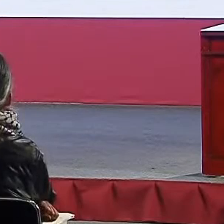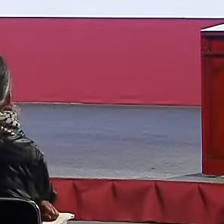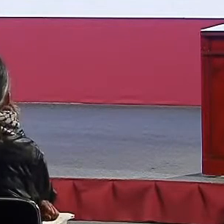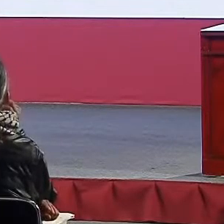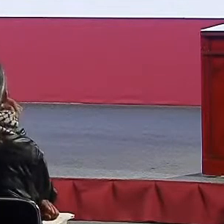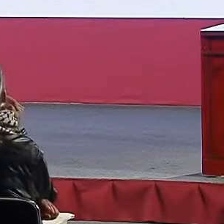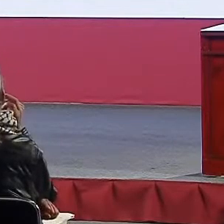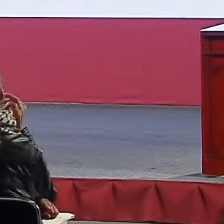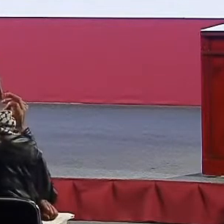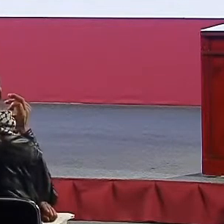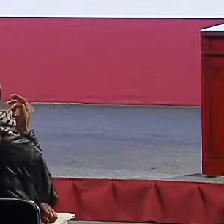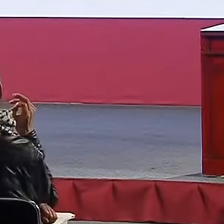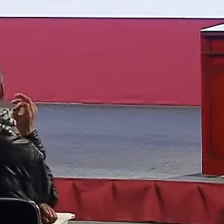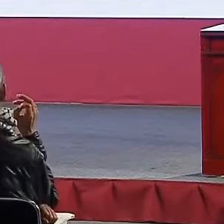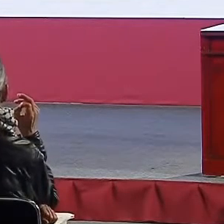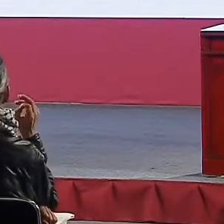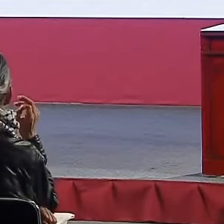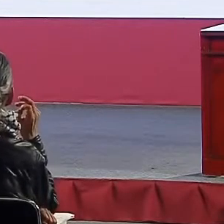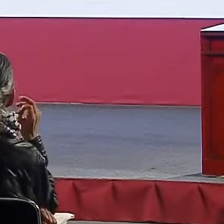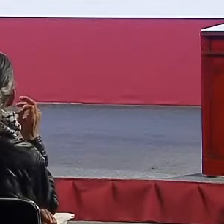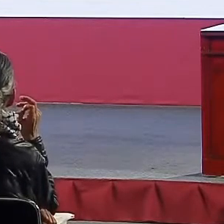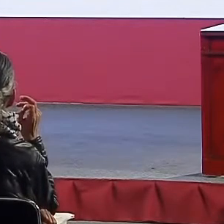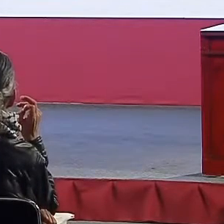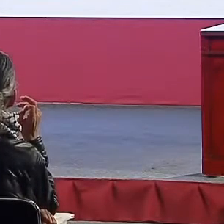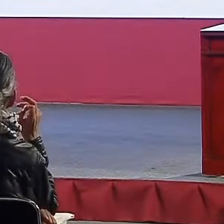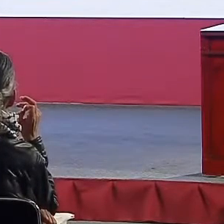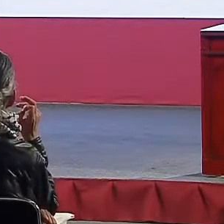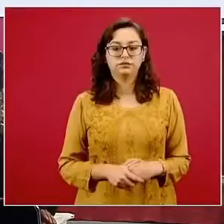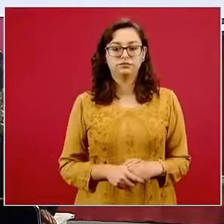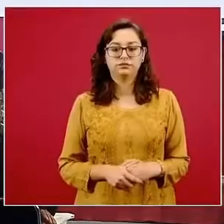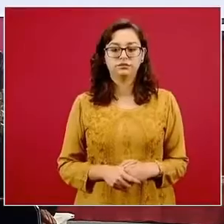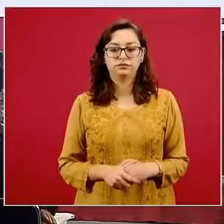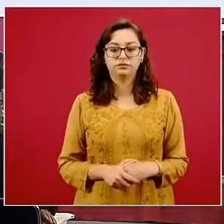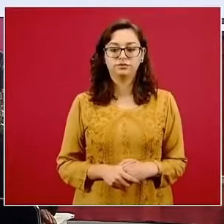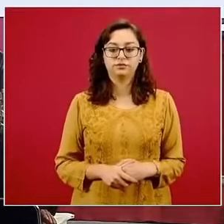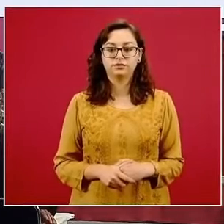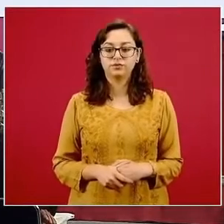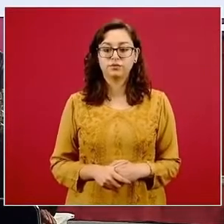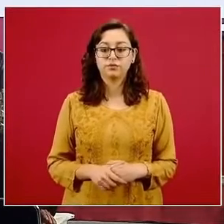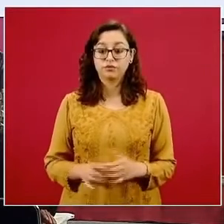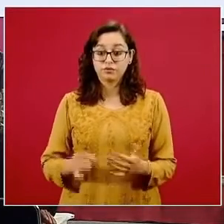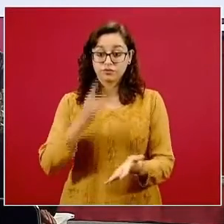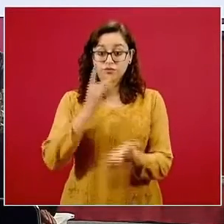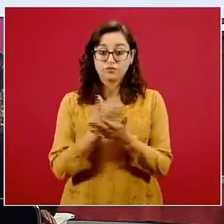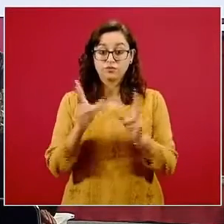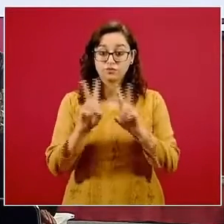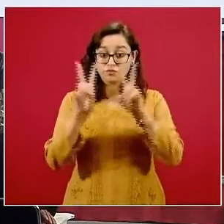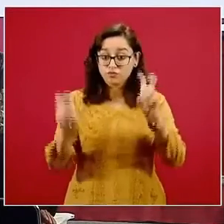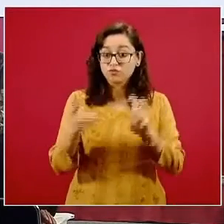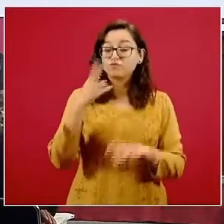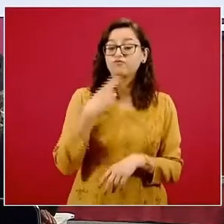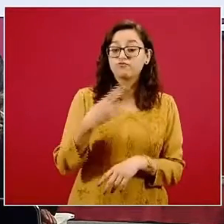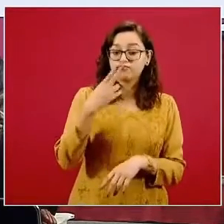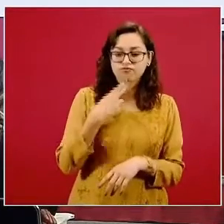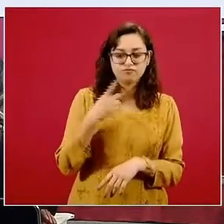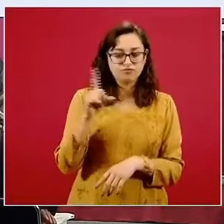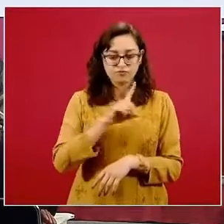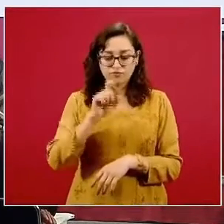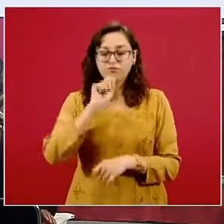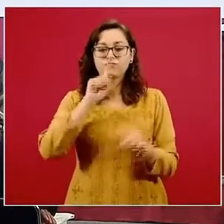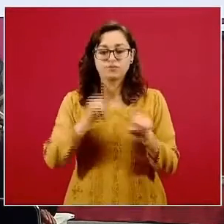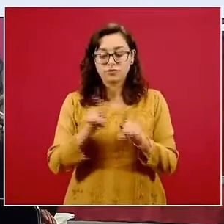gráfica, es uno de los causantes, no solamente el consumo de altos contenidos de azúcares, es uno de los